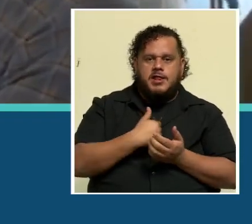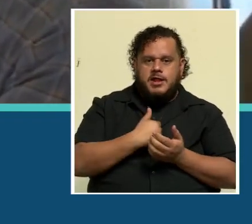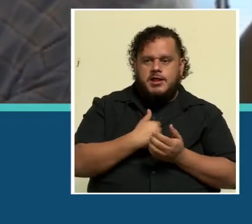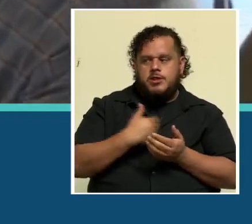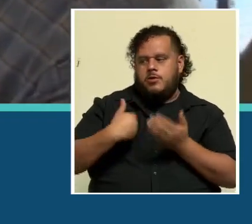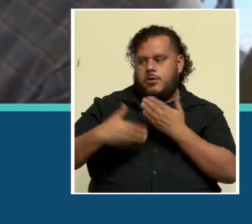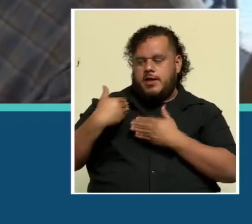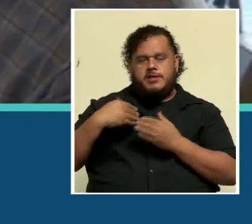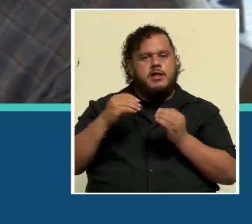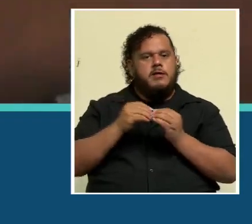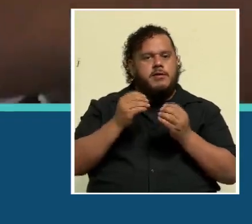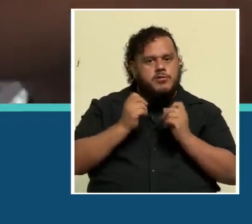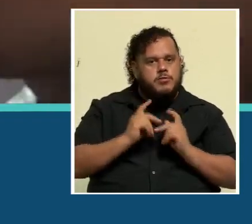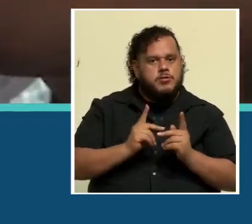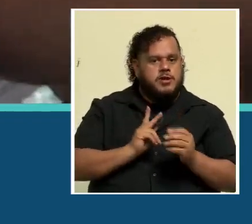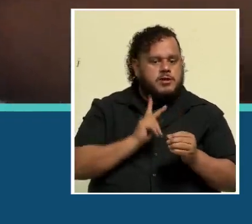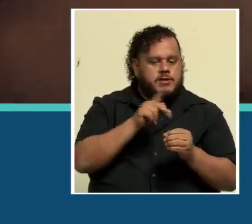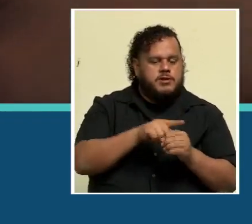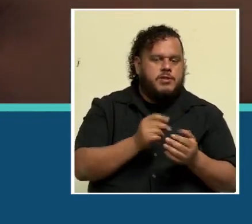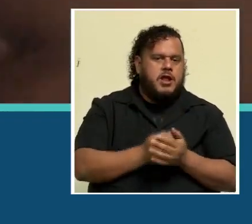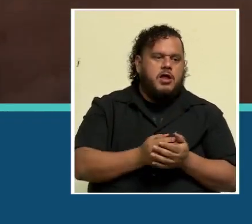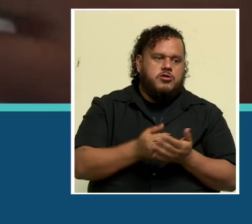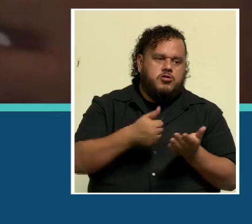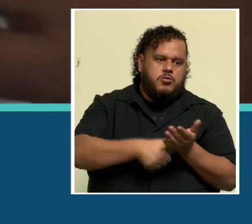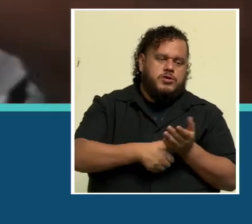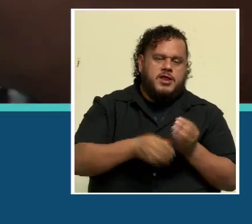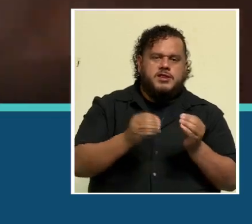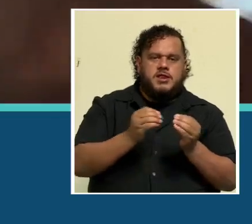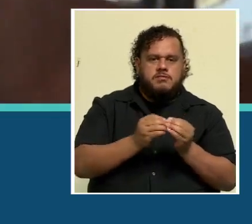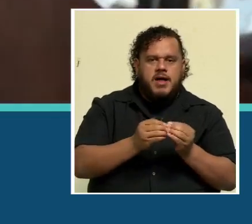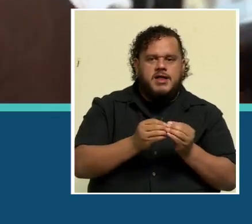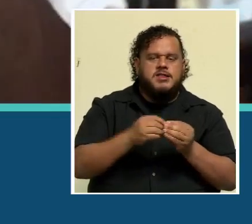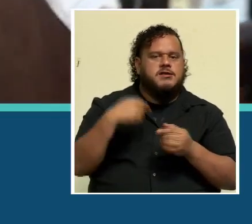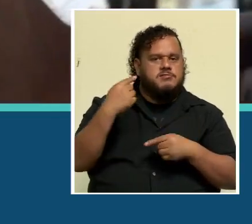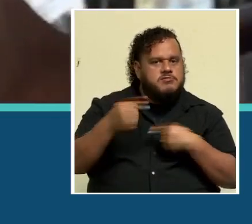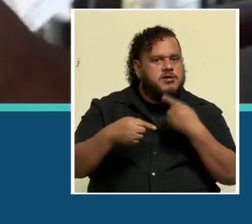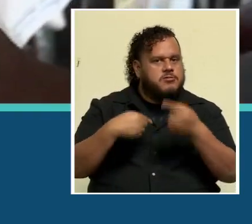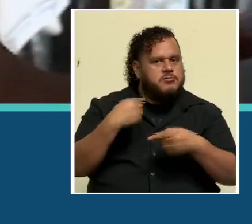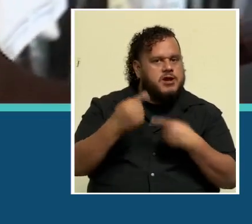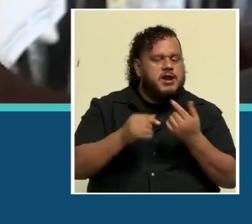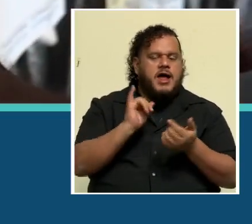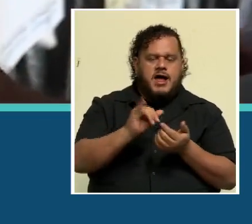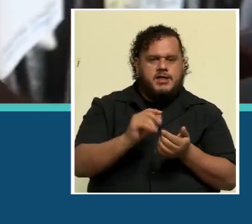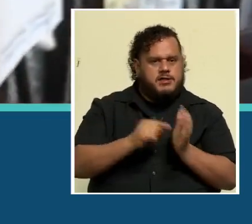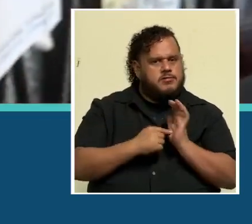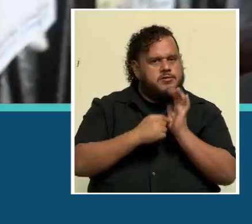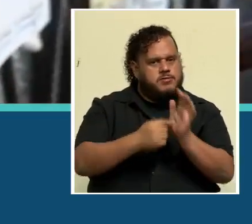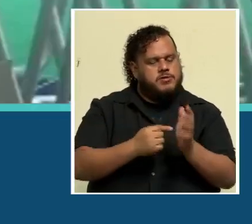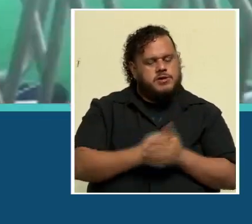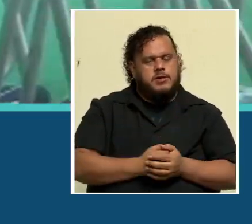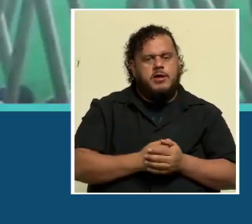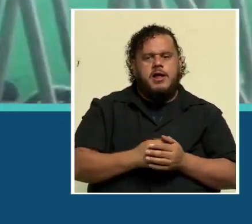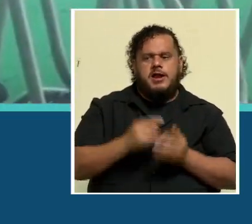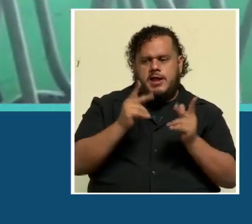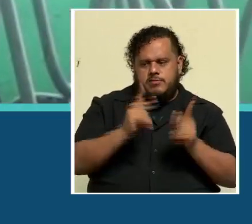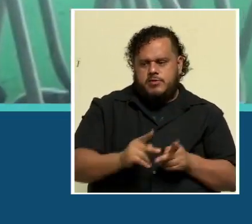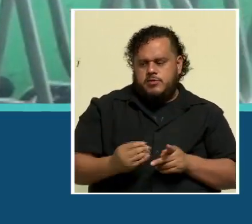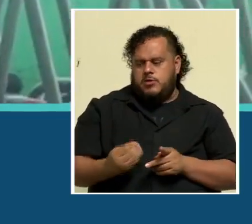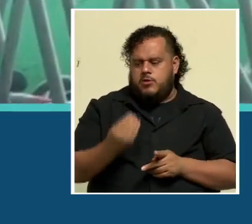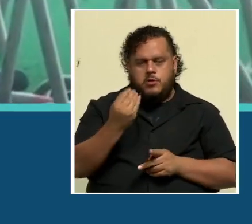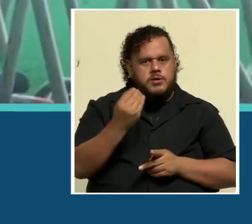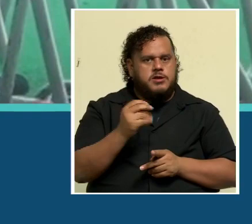de participar, son votantes más frecuentes, ¿verdad? Y así lo han demostrado. La gente más joven no ha